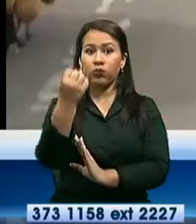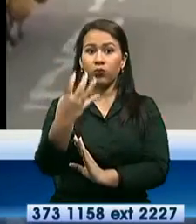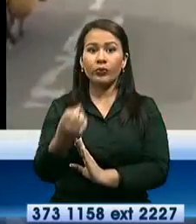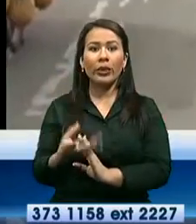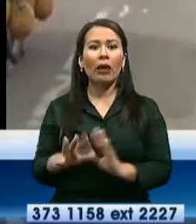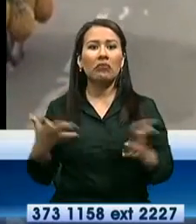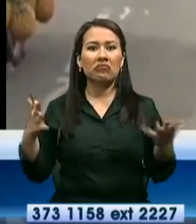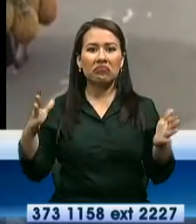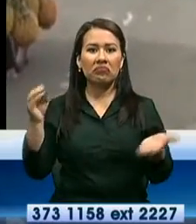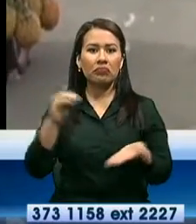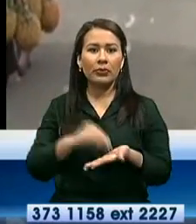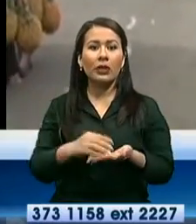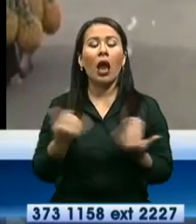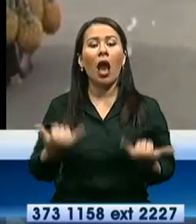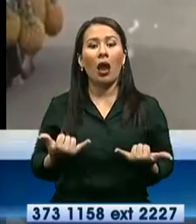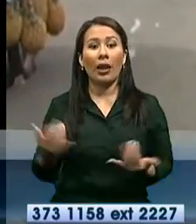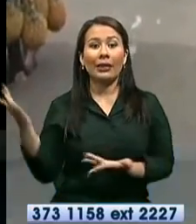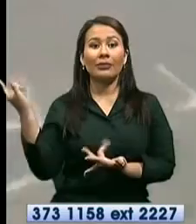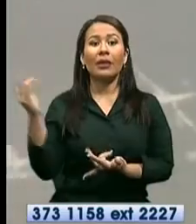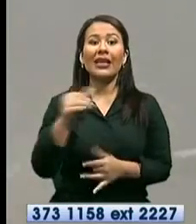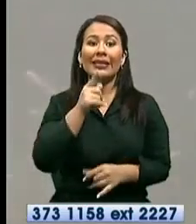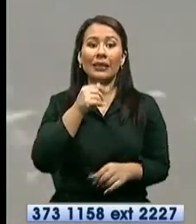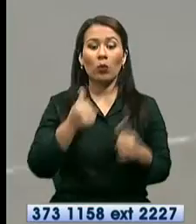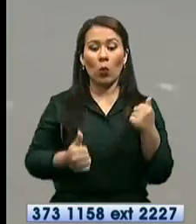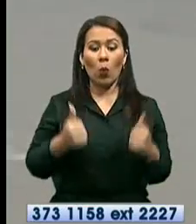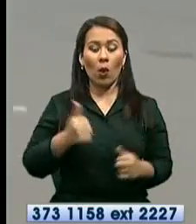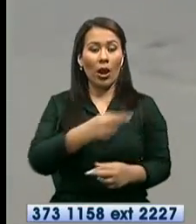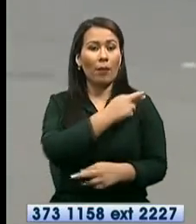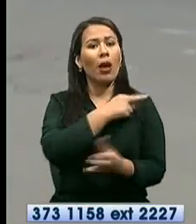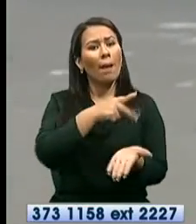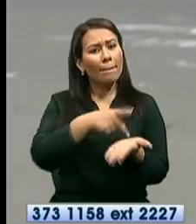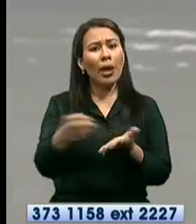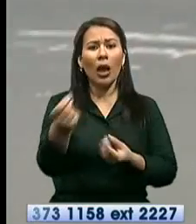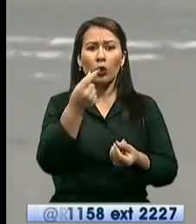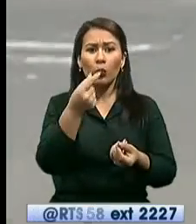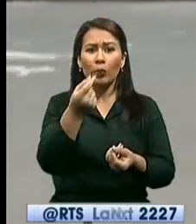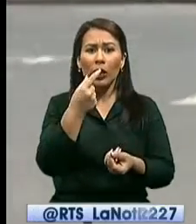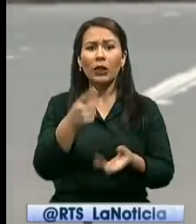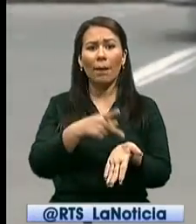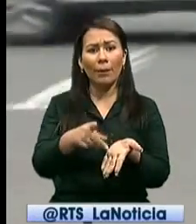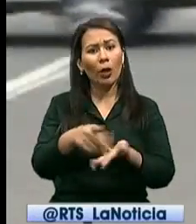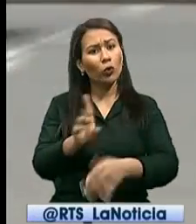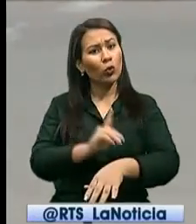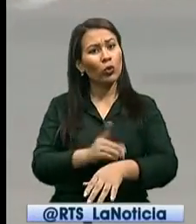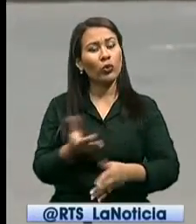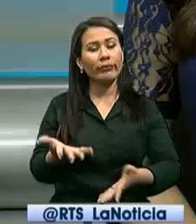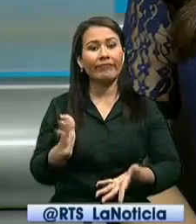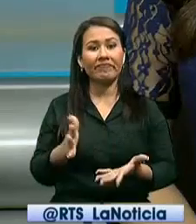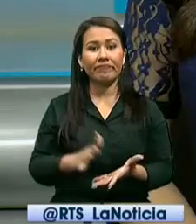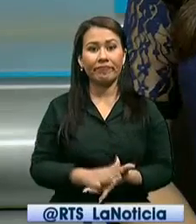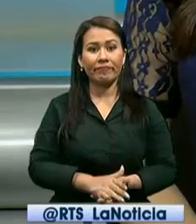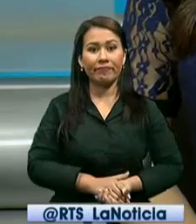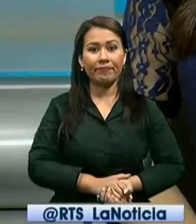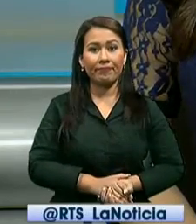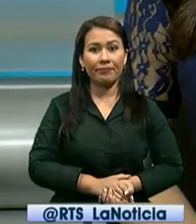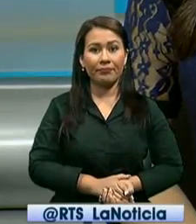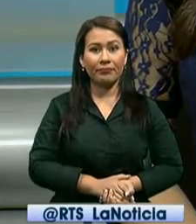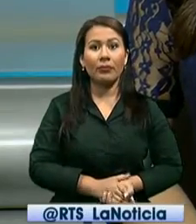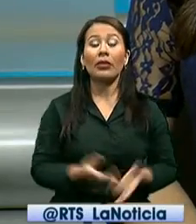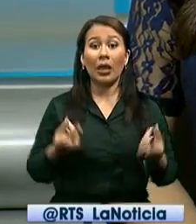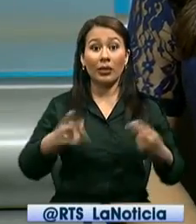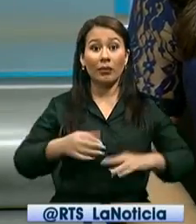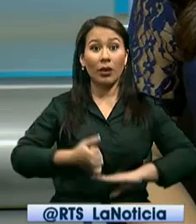que el responsable se haga presente y responda con los gastos médicos. Informó Roselena Vázquez.